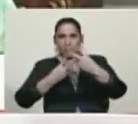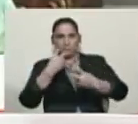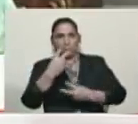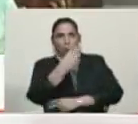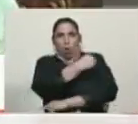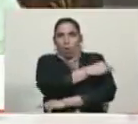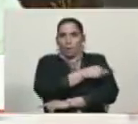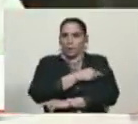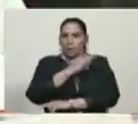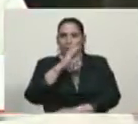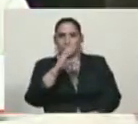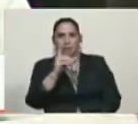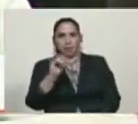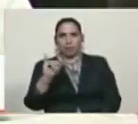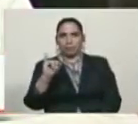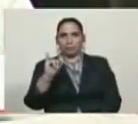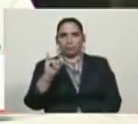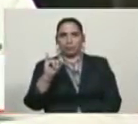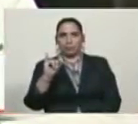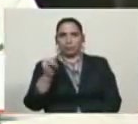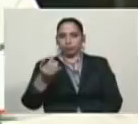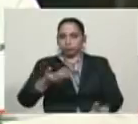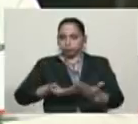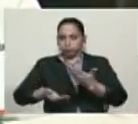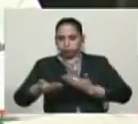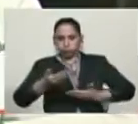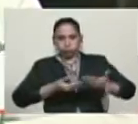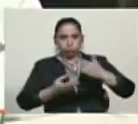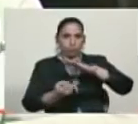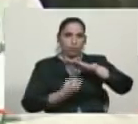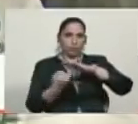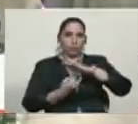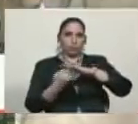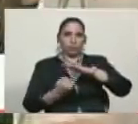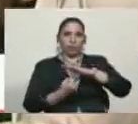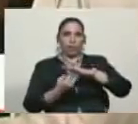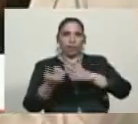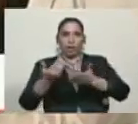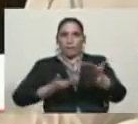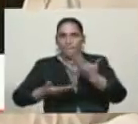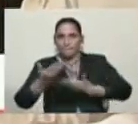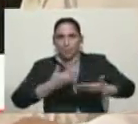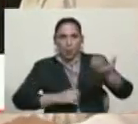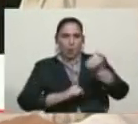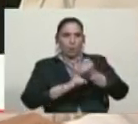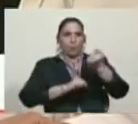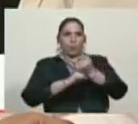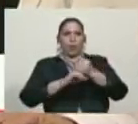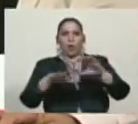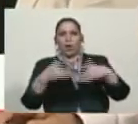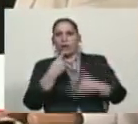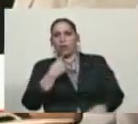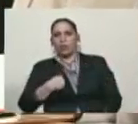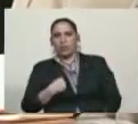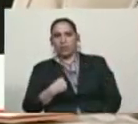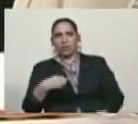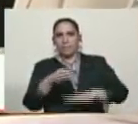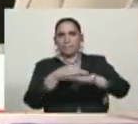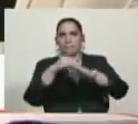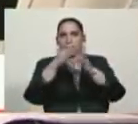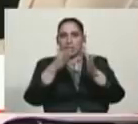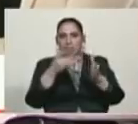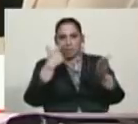los cds en colaboración institucional cooperar cooperar cooperar que nos dice el ministro carlos alvarado